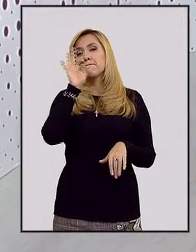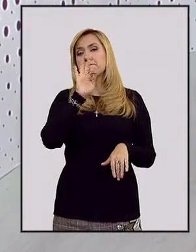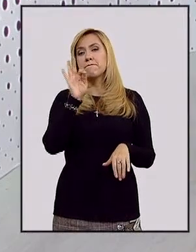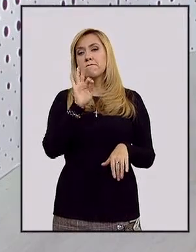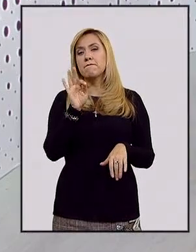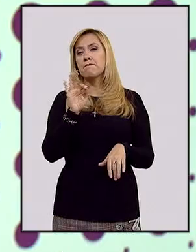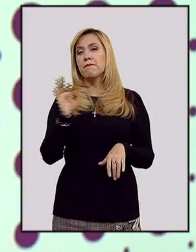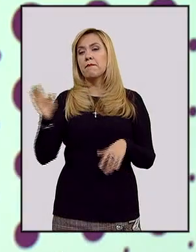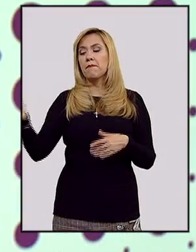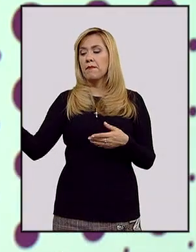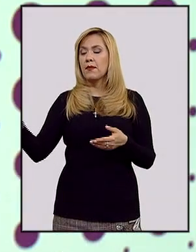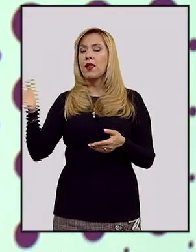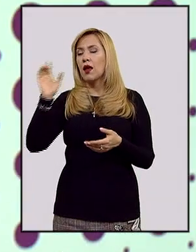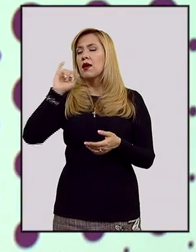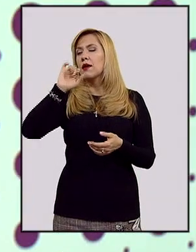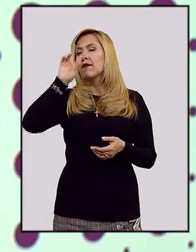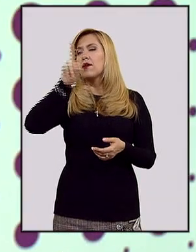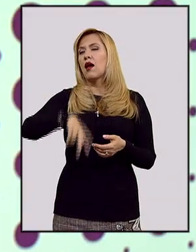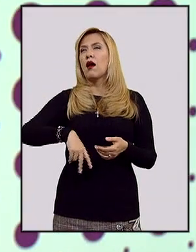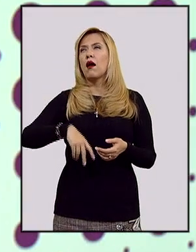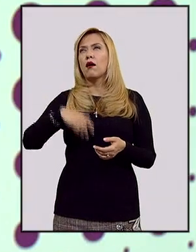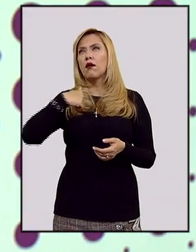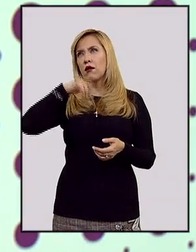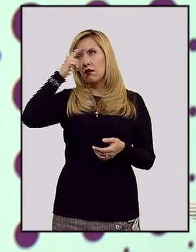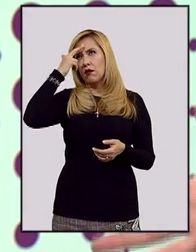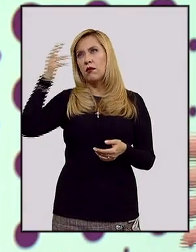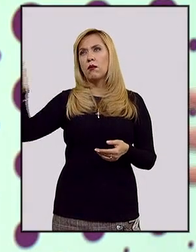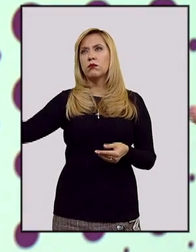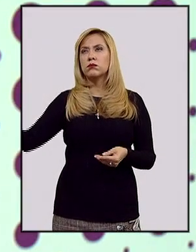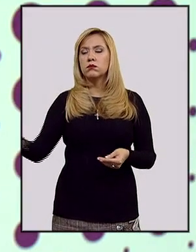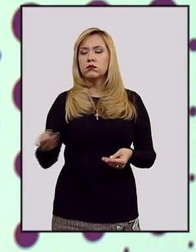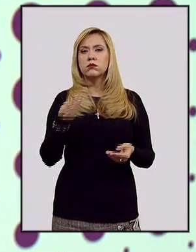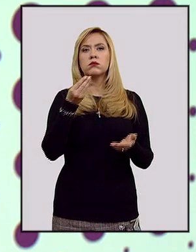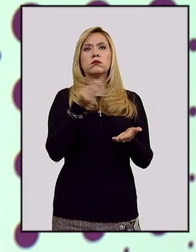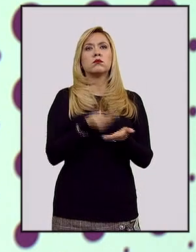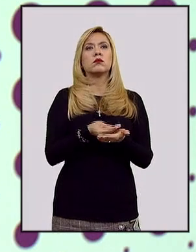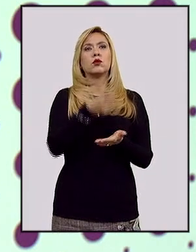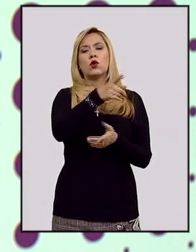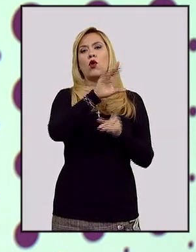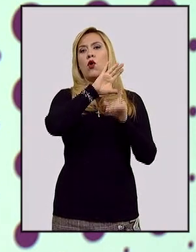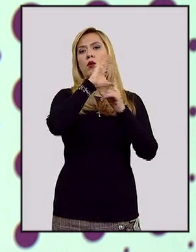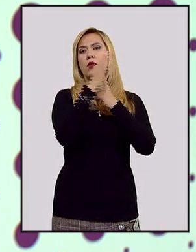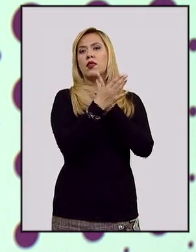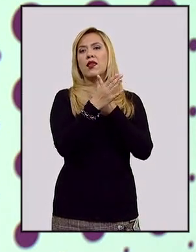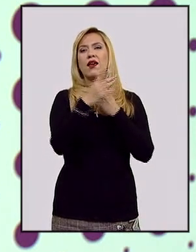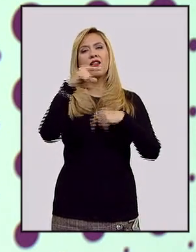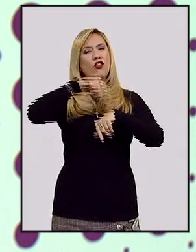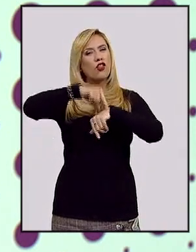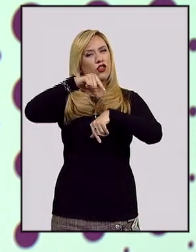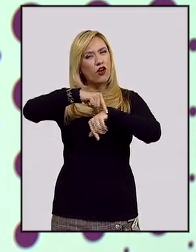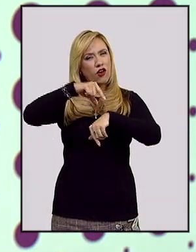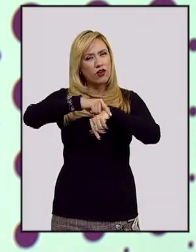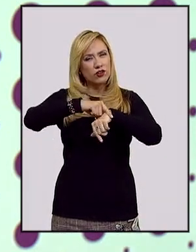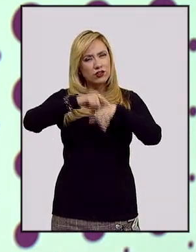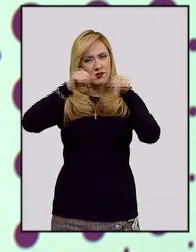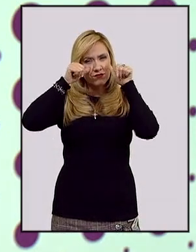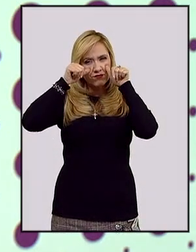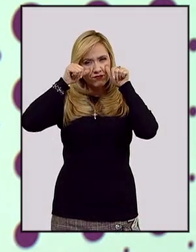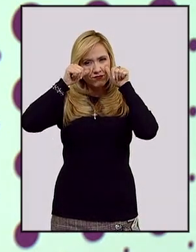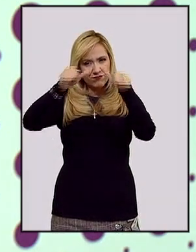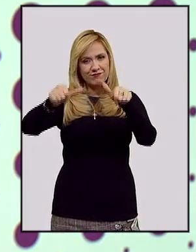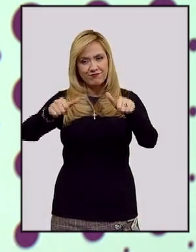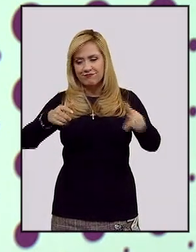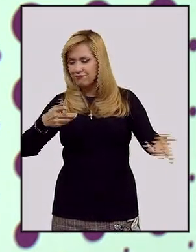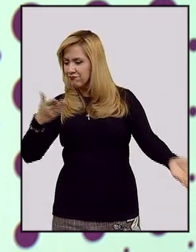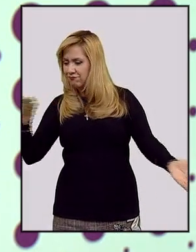casos presentado, los casos ante los comités o los consejos de arbitraje médico, ha